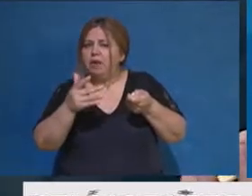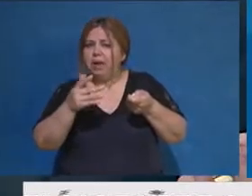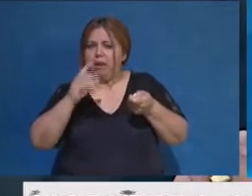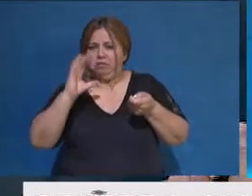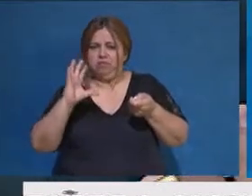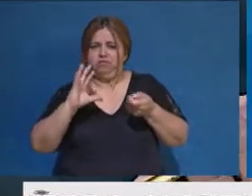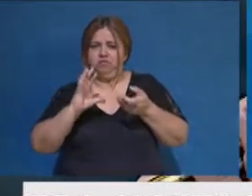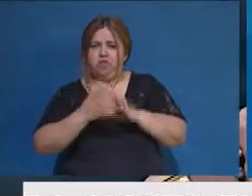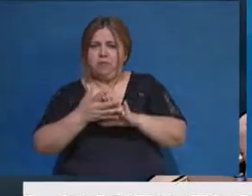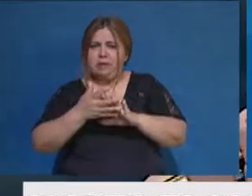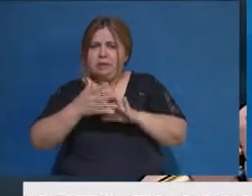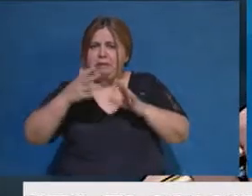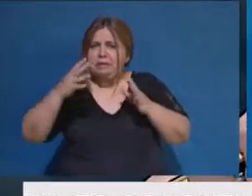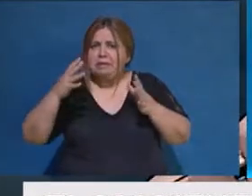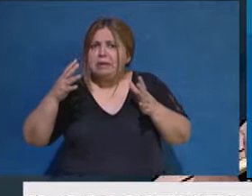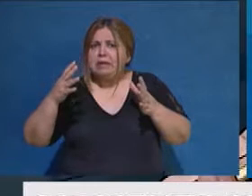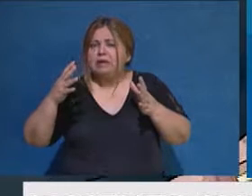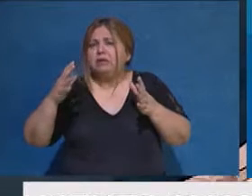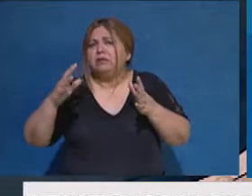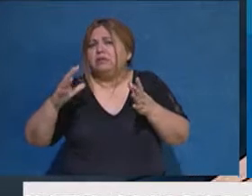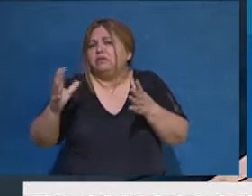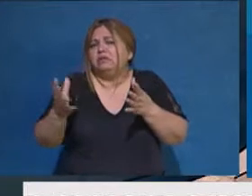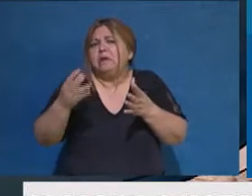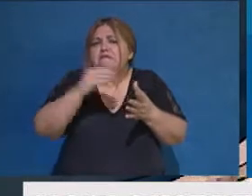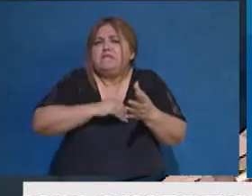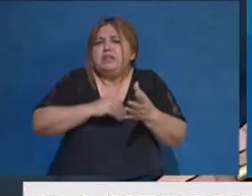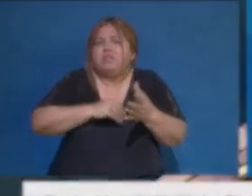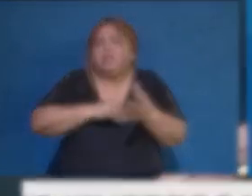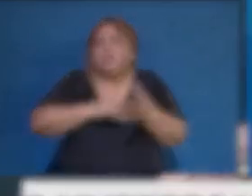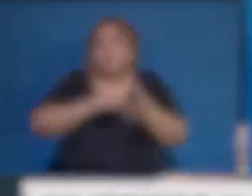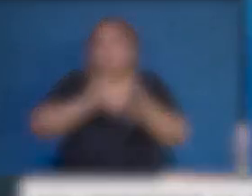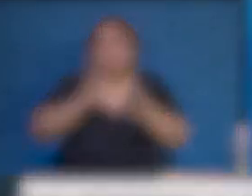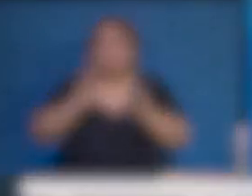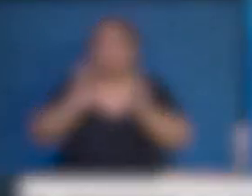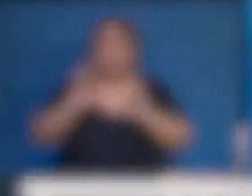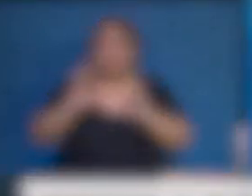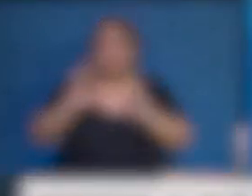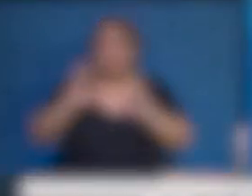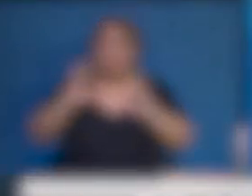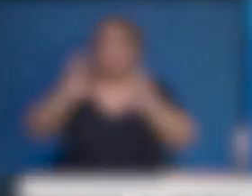exacerbar tal vez las pulsiones más irracionales de las víctimas en este caso.